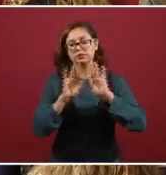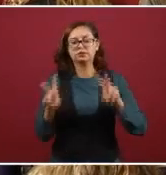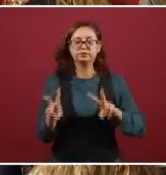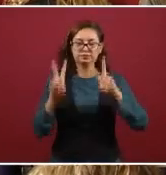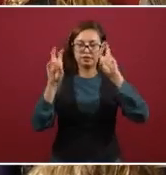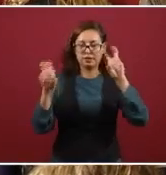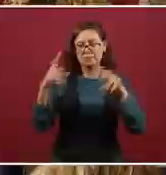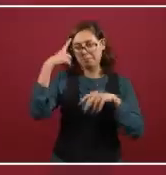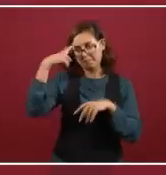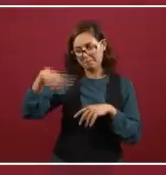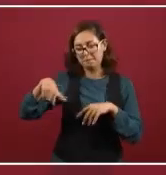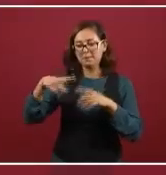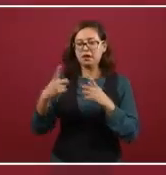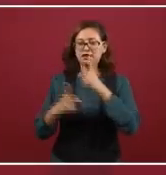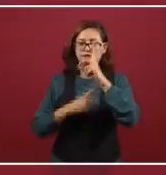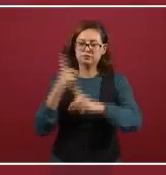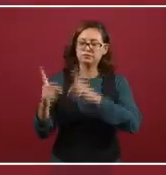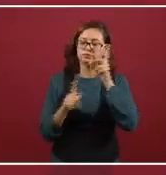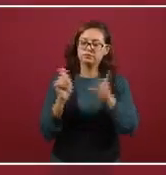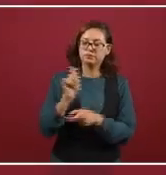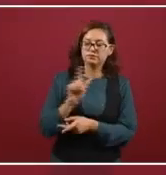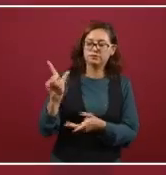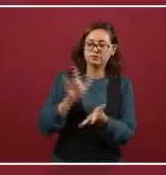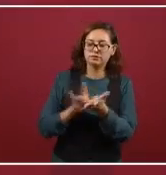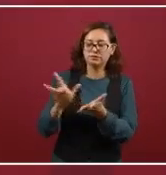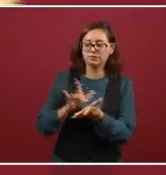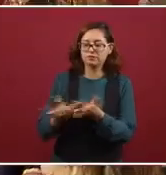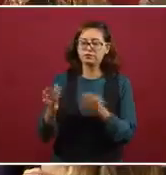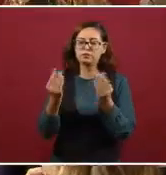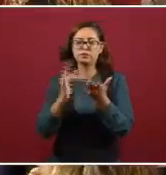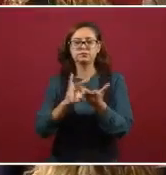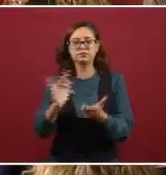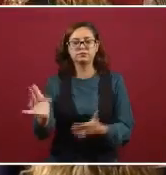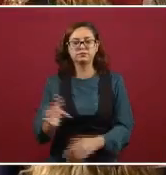para apoyar el deporte de alto rendimiento. Muchas gracias.